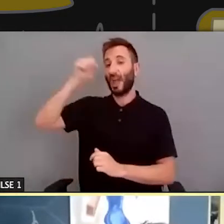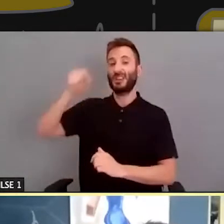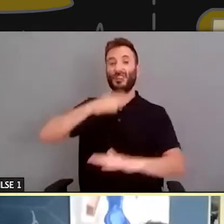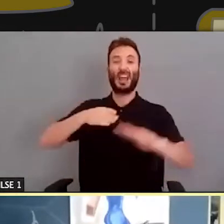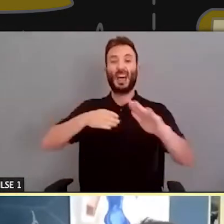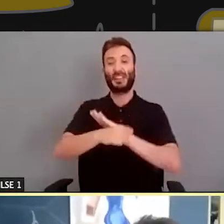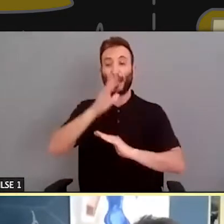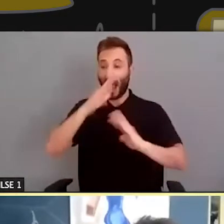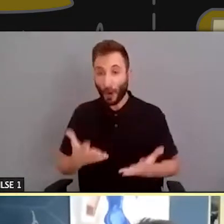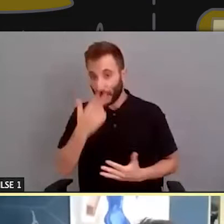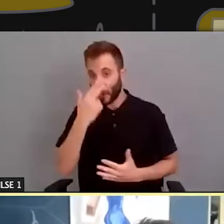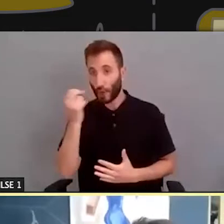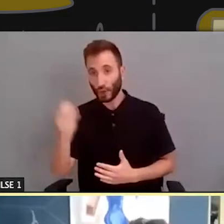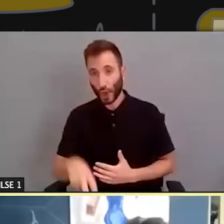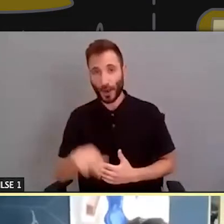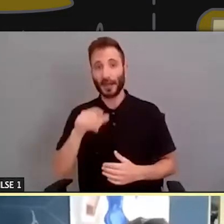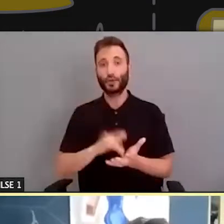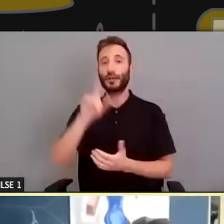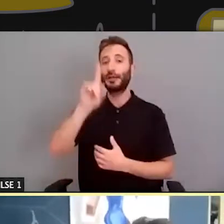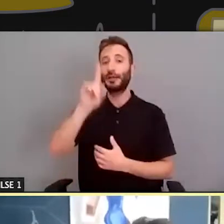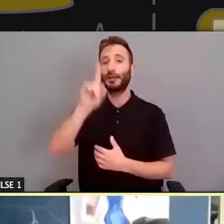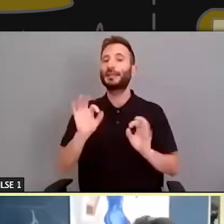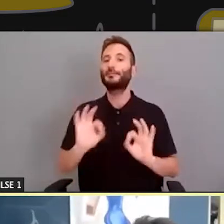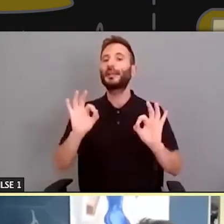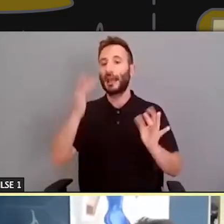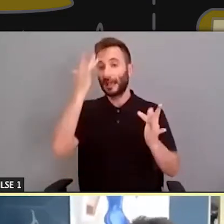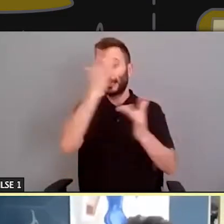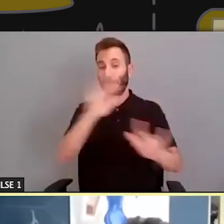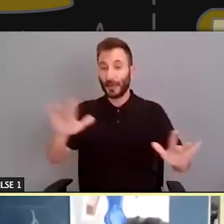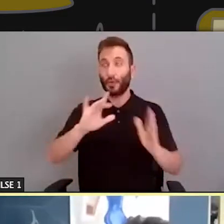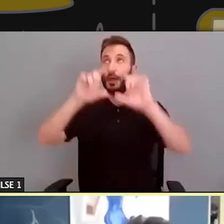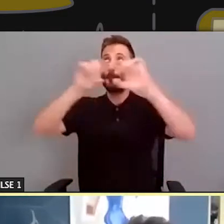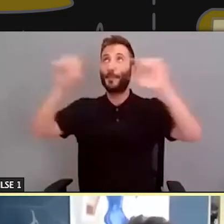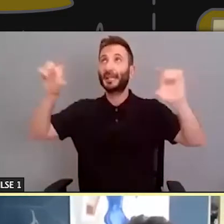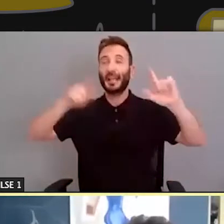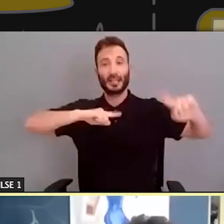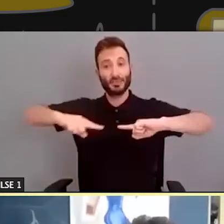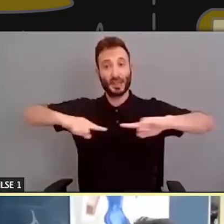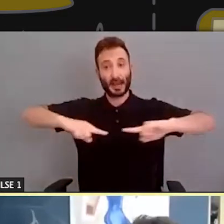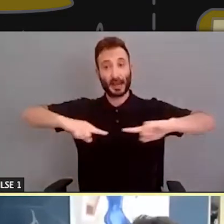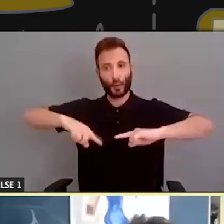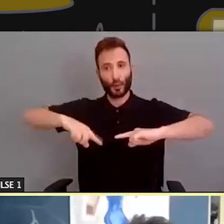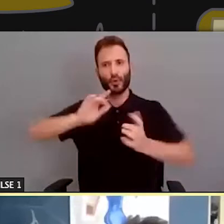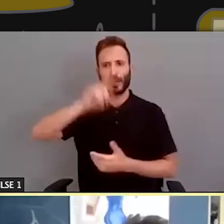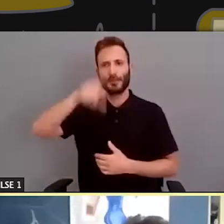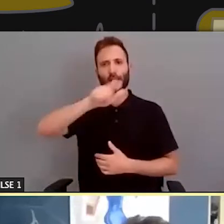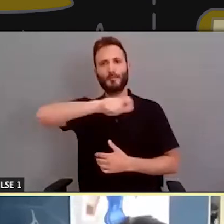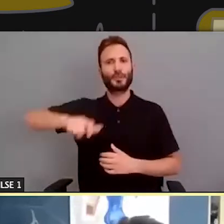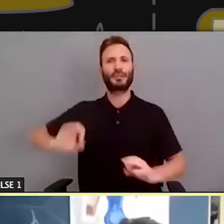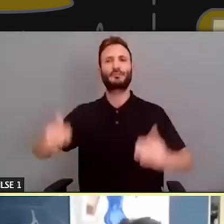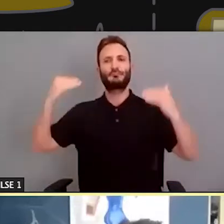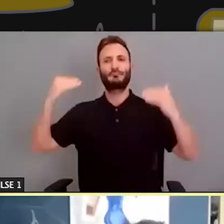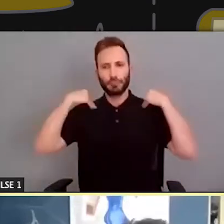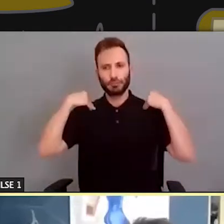lo que es la sensibilización de los cuadros directivos, del personal directivo de una empresa